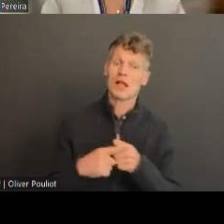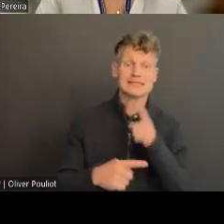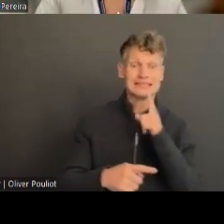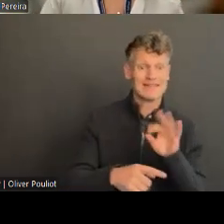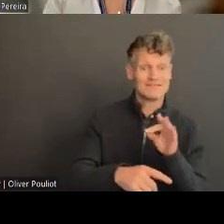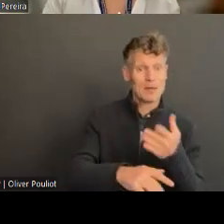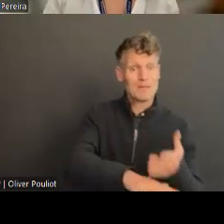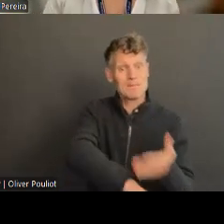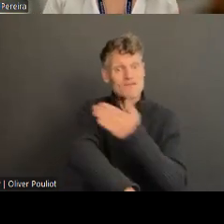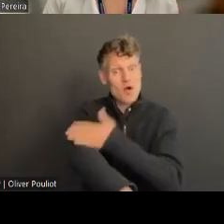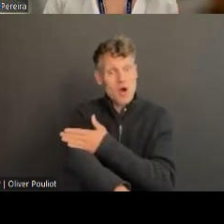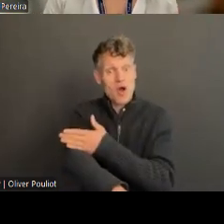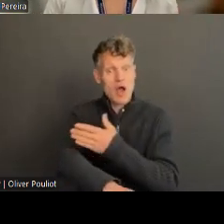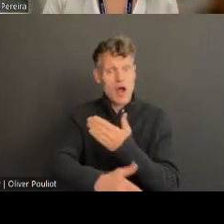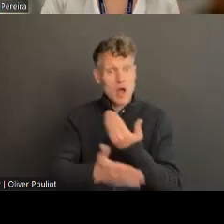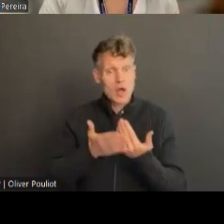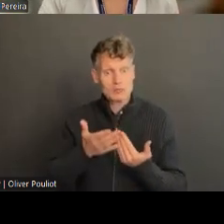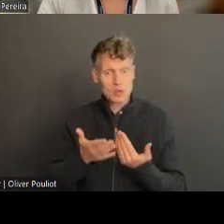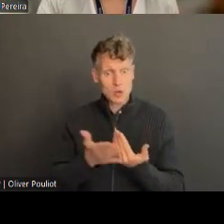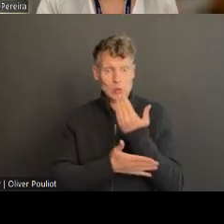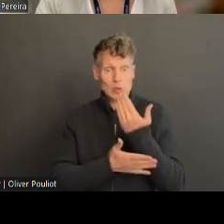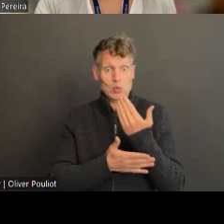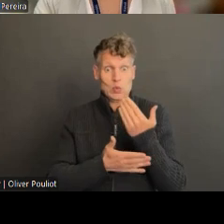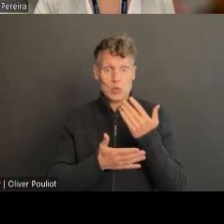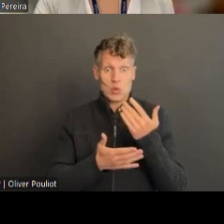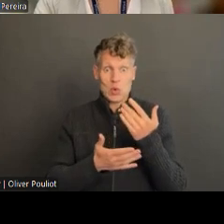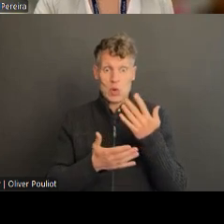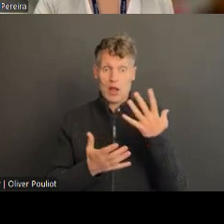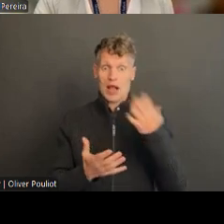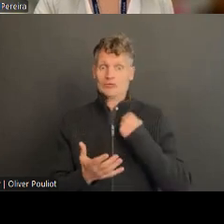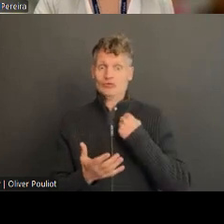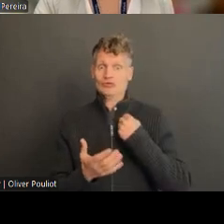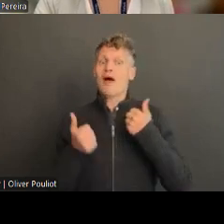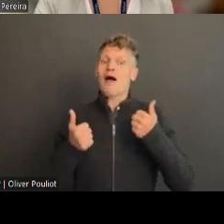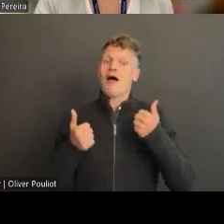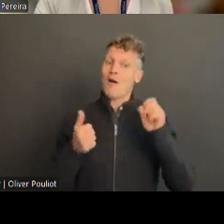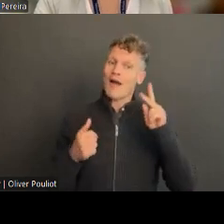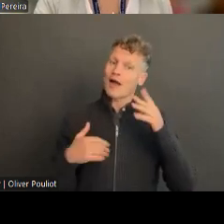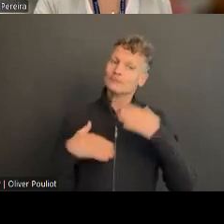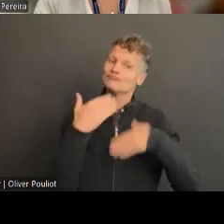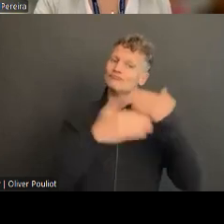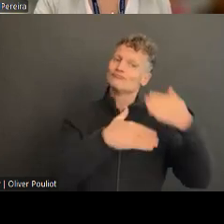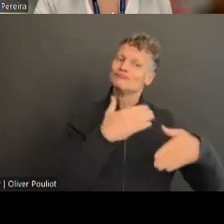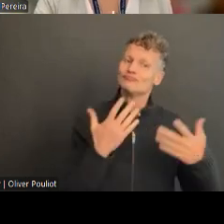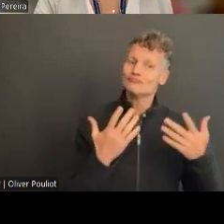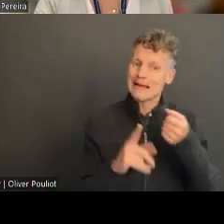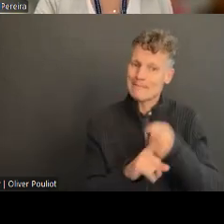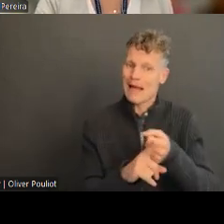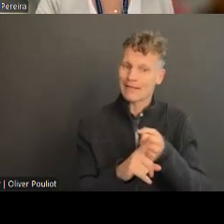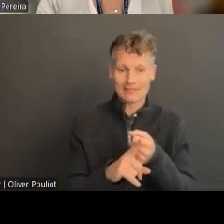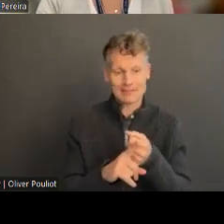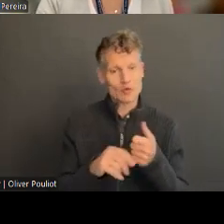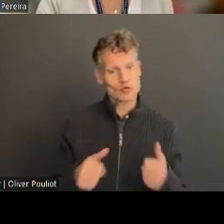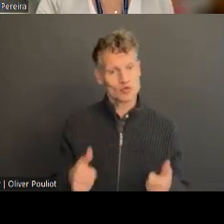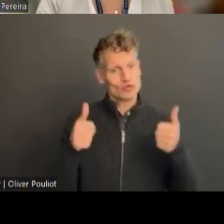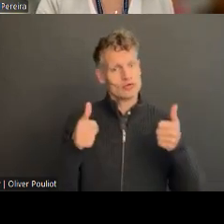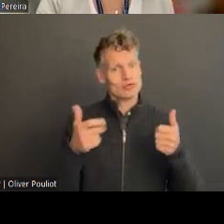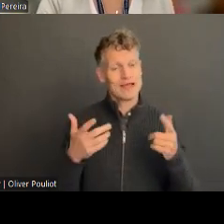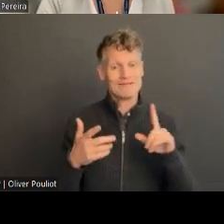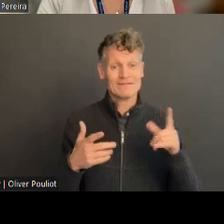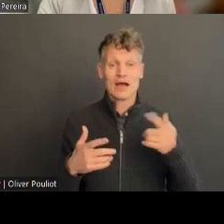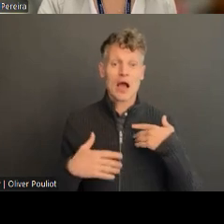ejemplo, educación, sensibilización, etc. Y vemos entonces que en las estrategias de promoción existen,